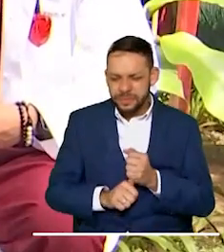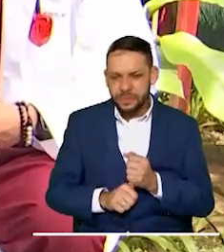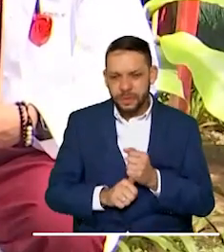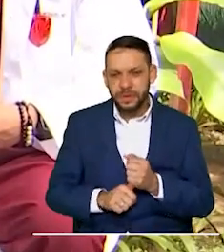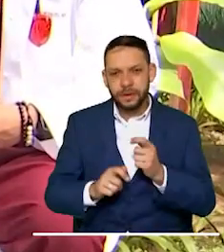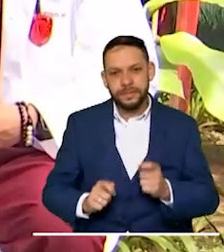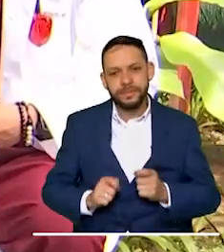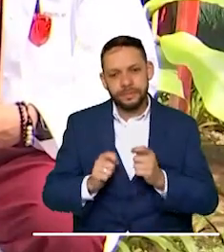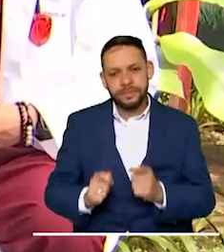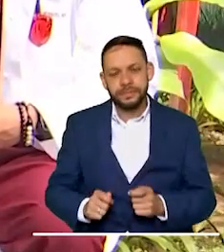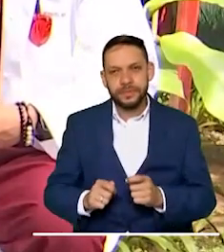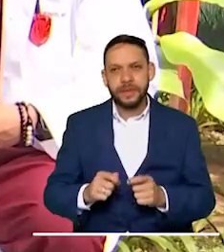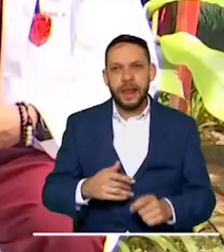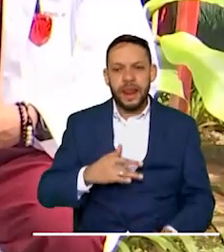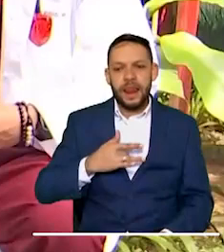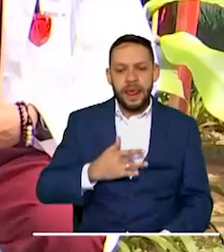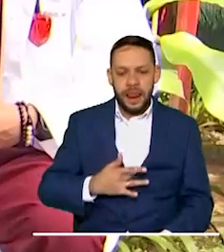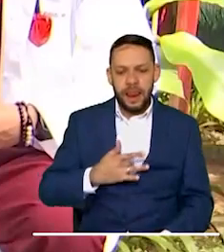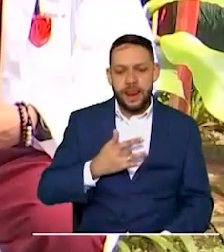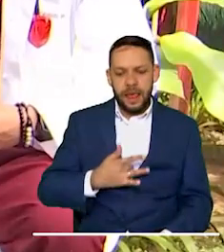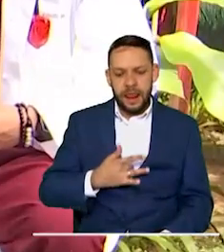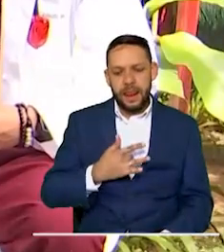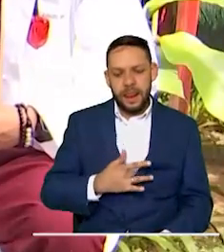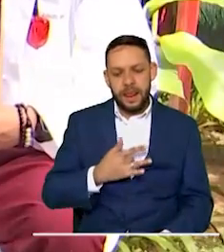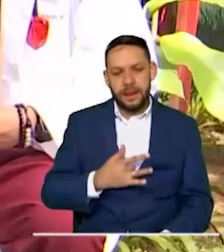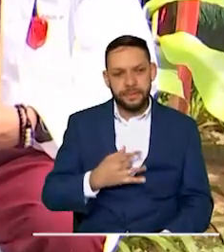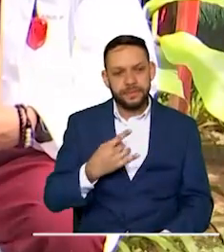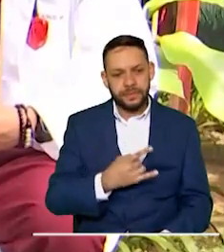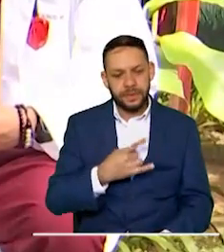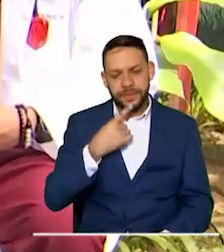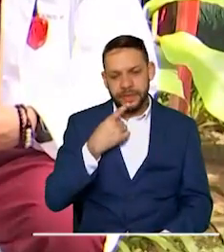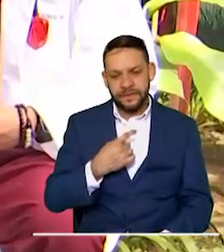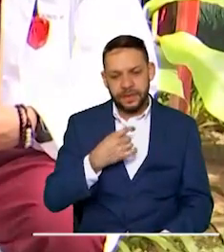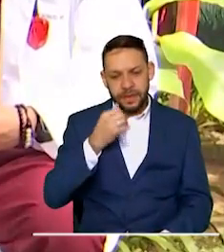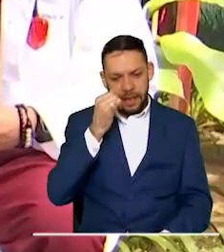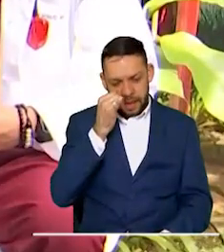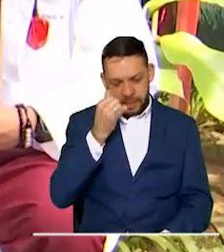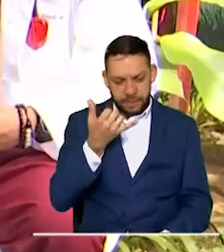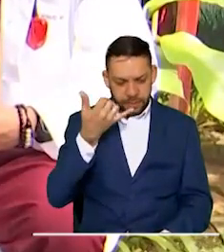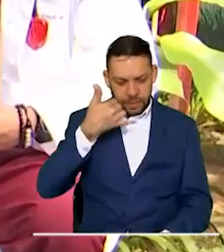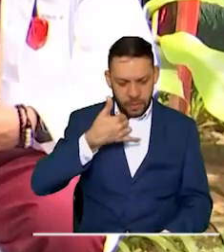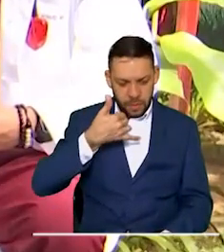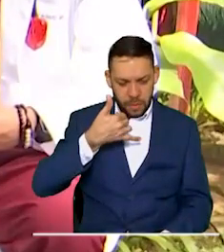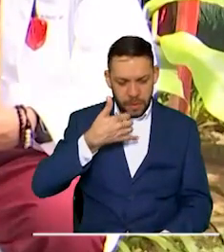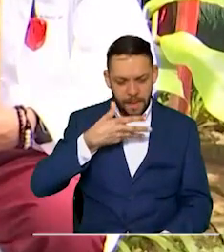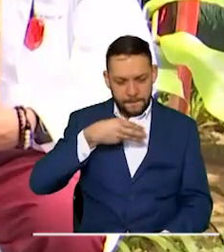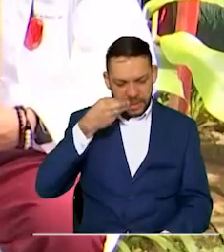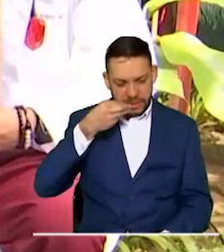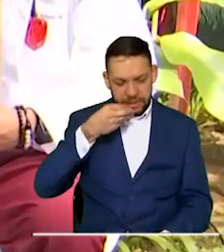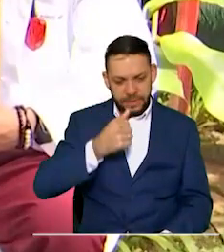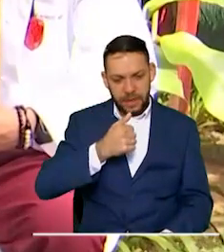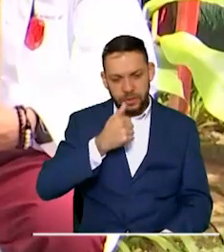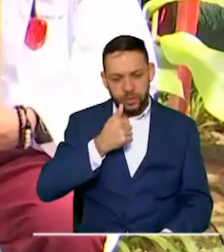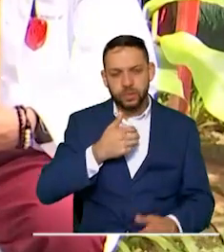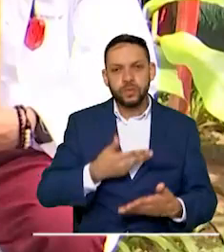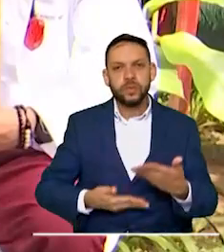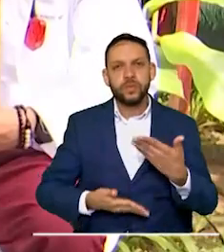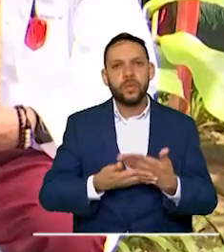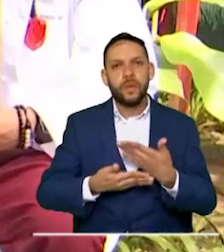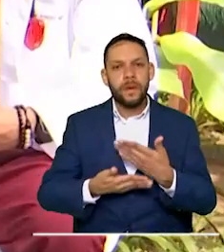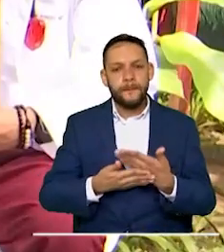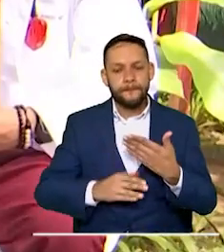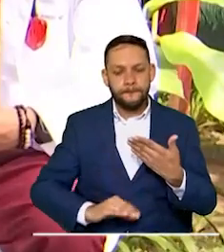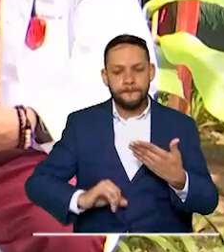remitimos al gastroenterólogo para que él complemente con la parte endoscópica nuestro diagnóstico ecográfico. Entonces ahí